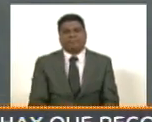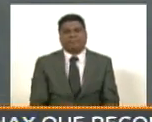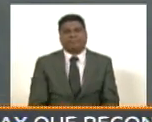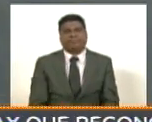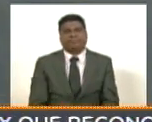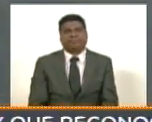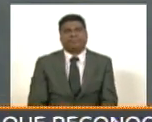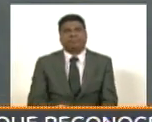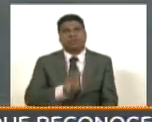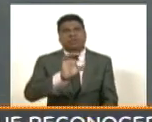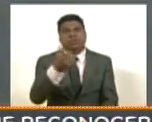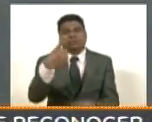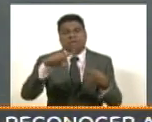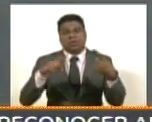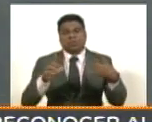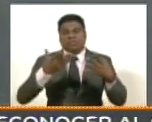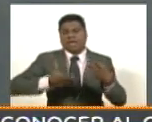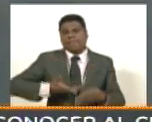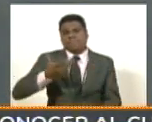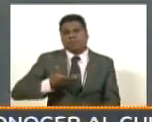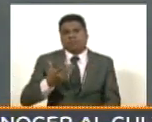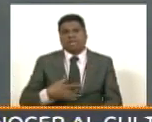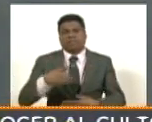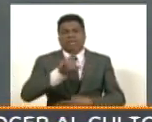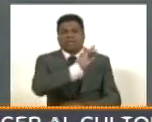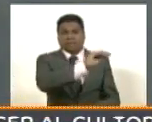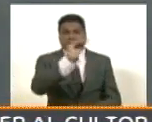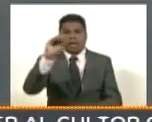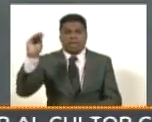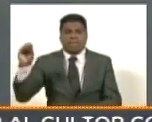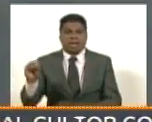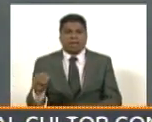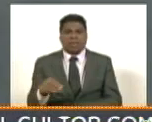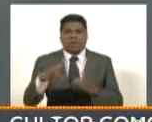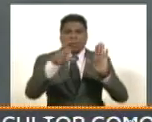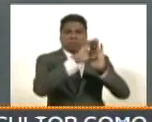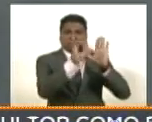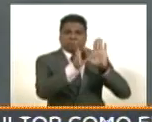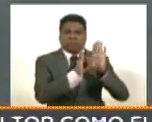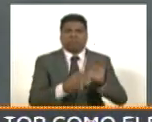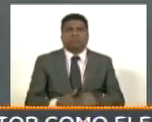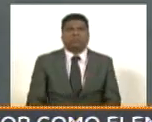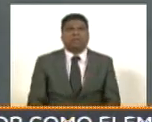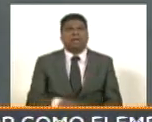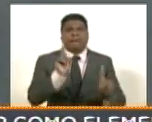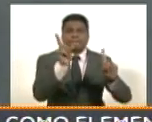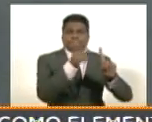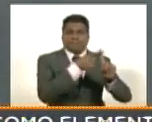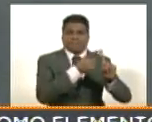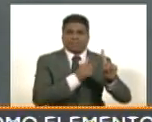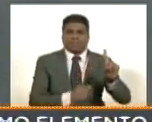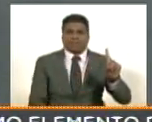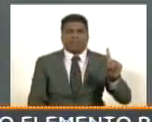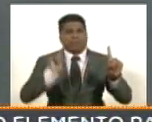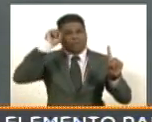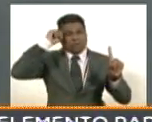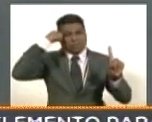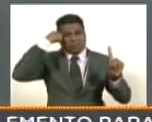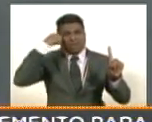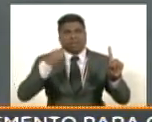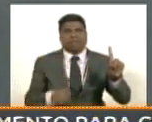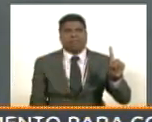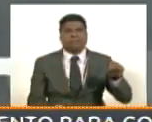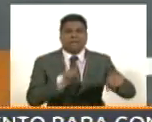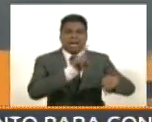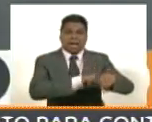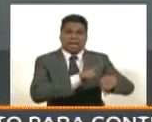Constituyente y otros aspectos de interés para esta convocatoria que se ha hecho. En primer lugar, bueno, recordar que el lapso para